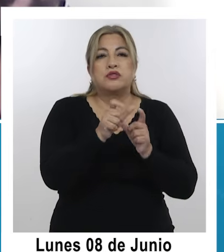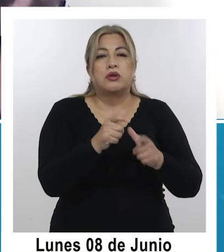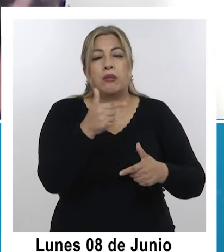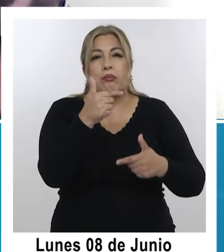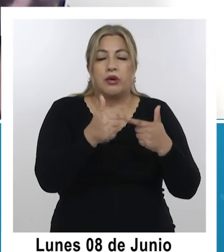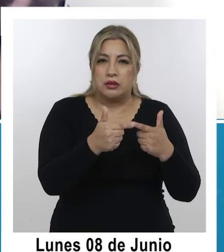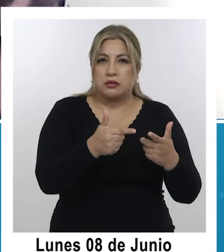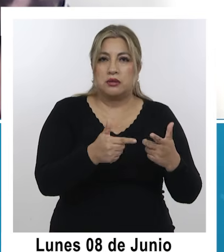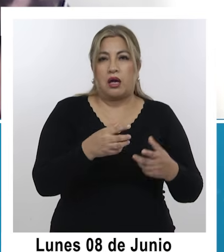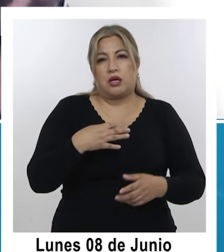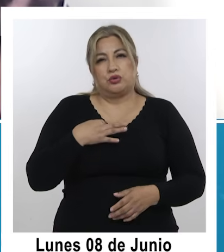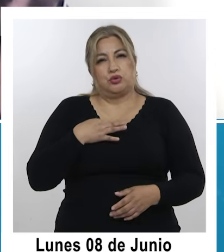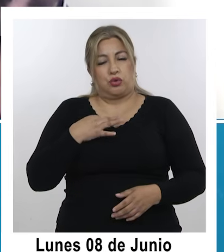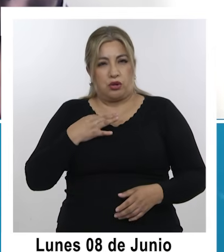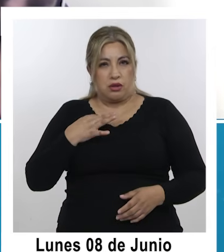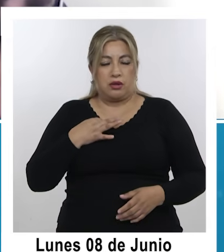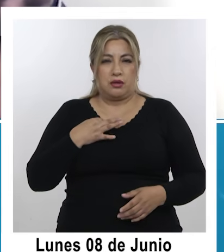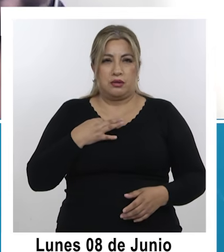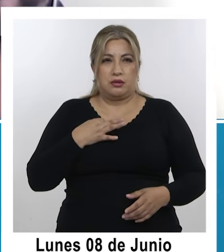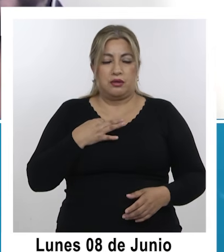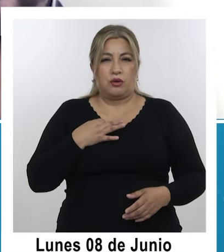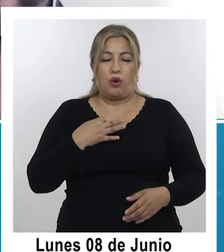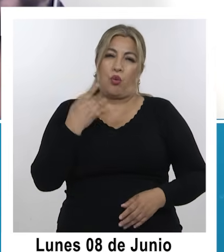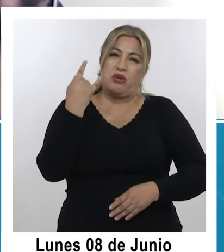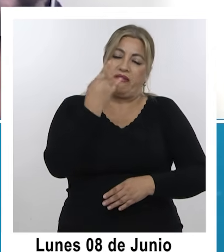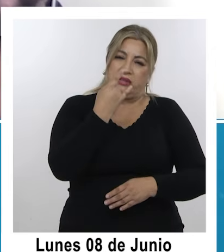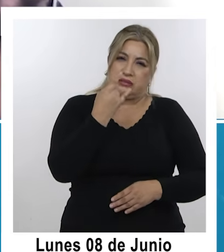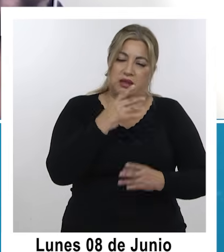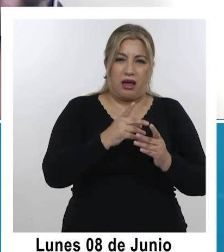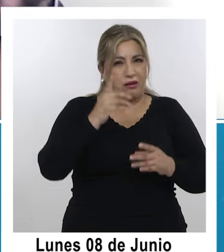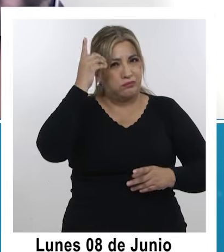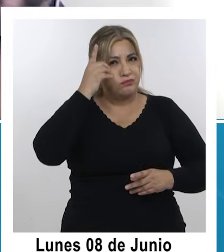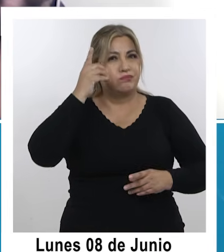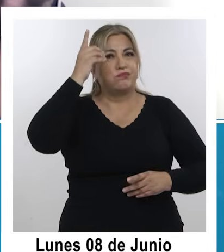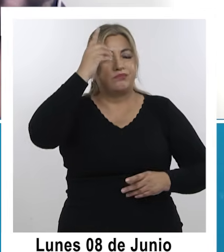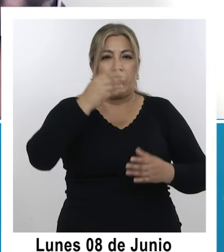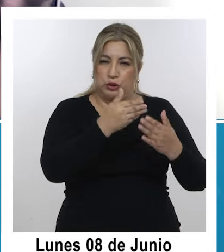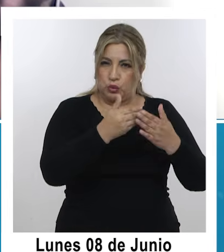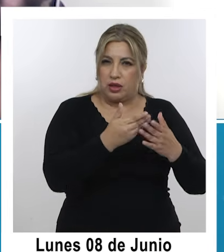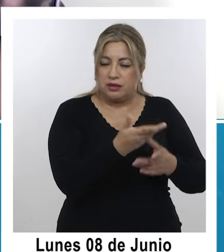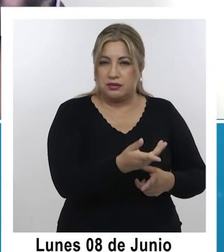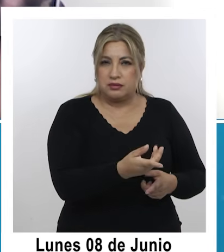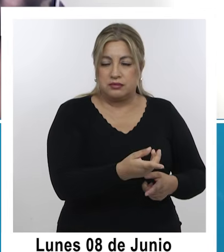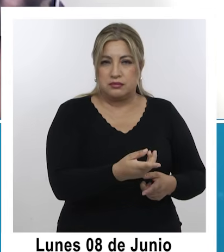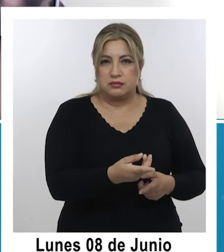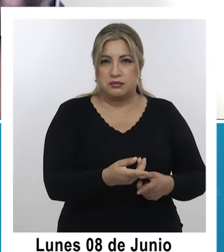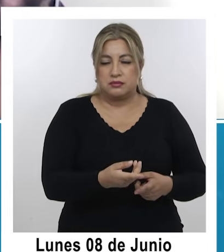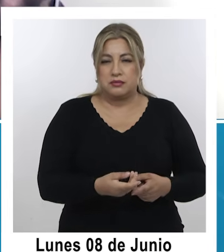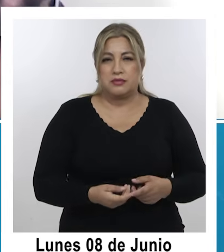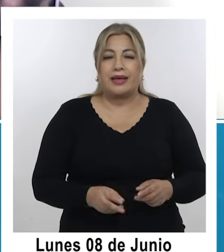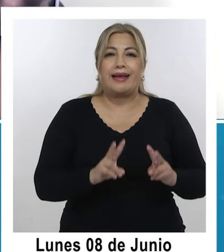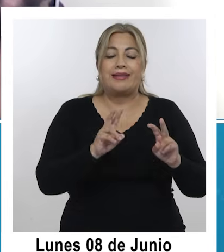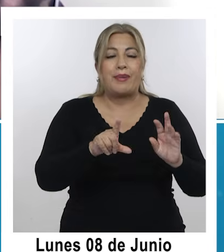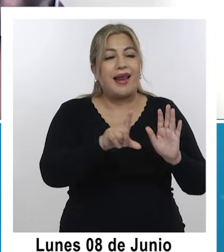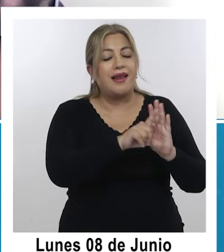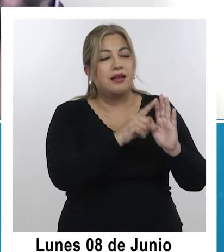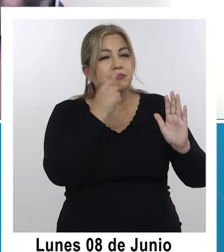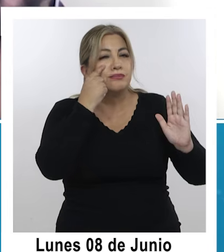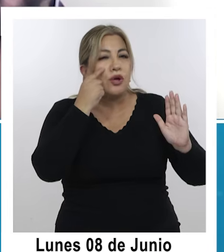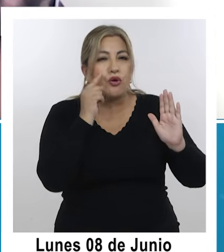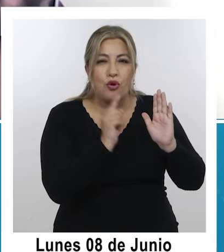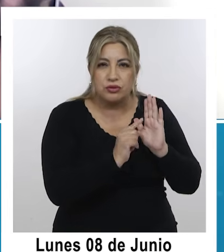políticos, ciudadanos con mayor nivel académico de preparación, el análisis de las